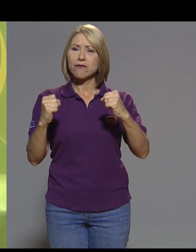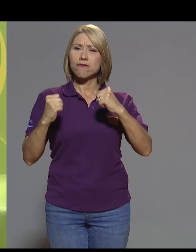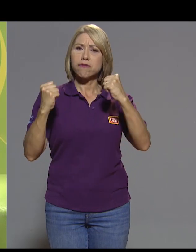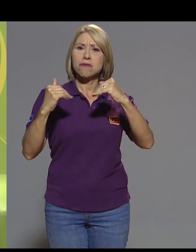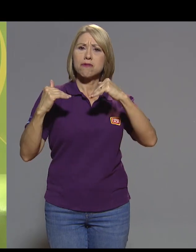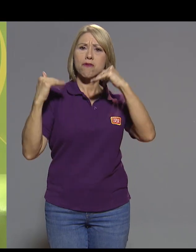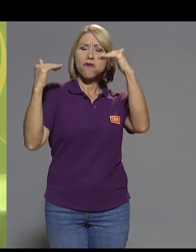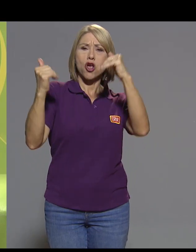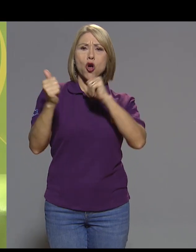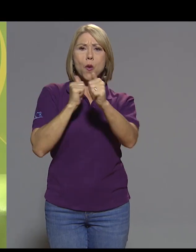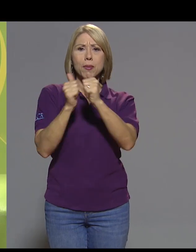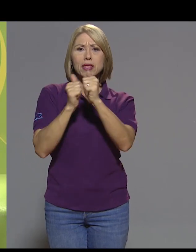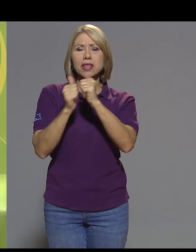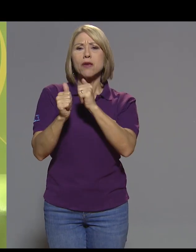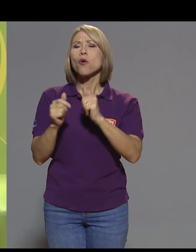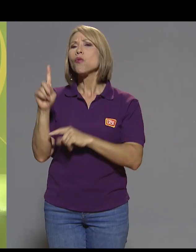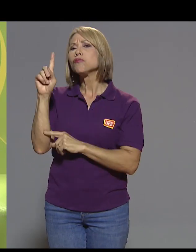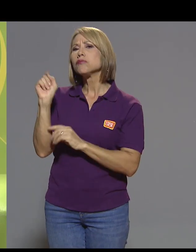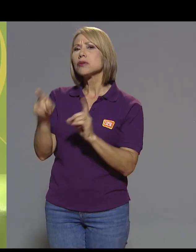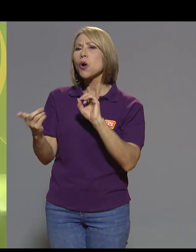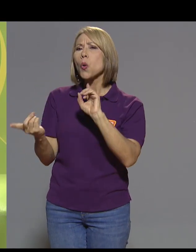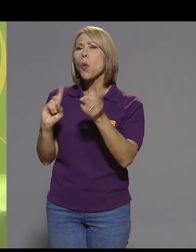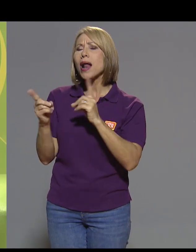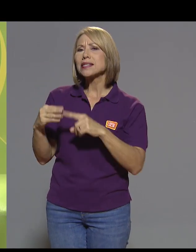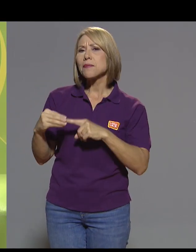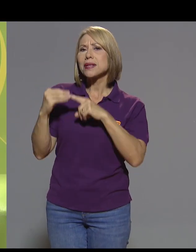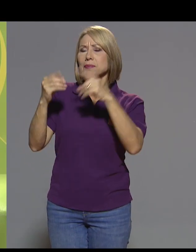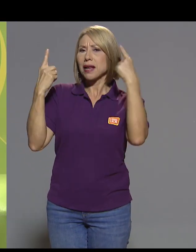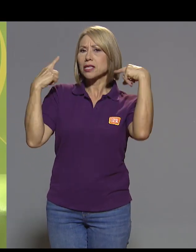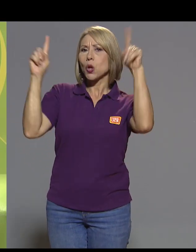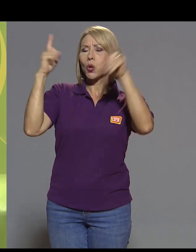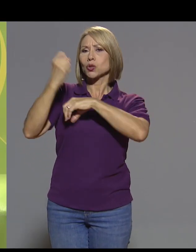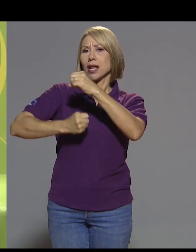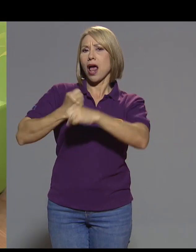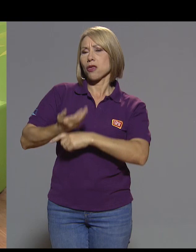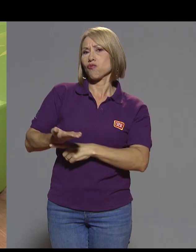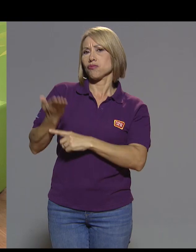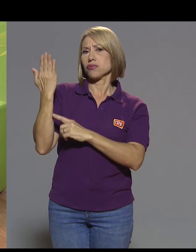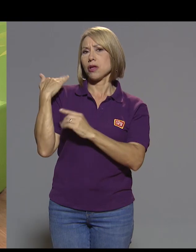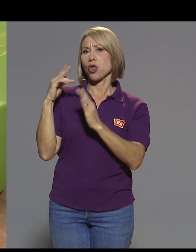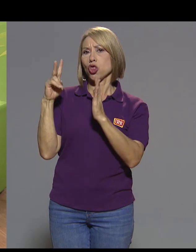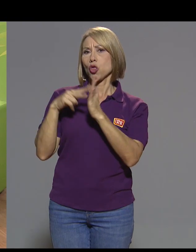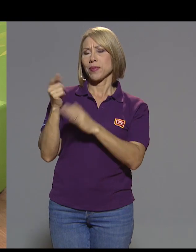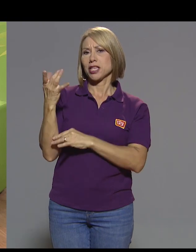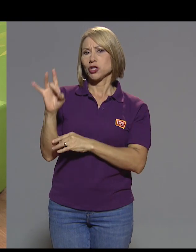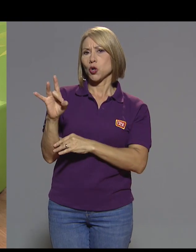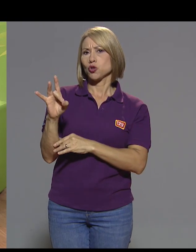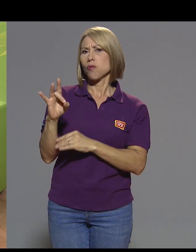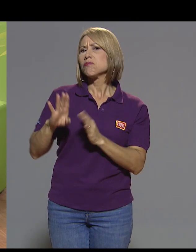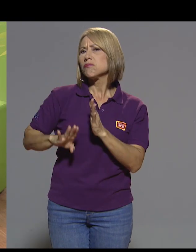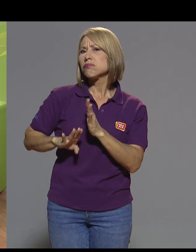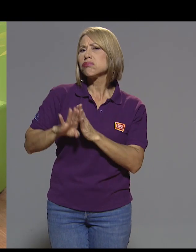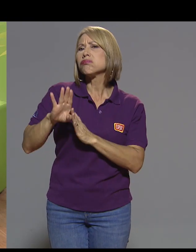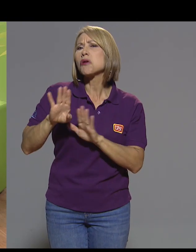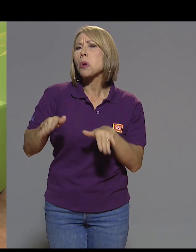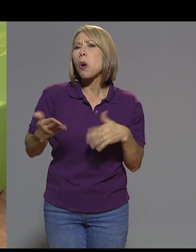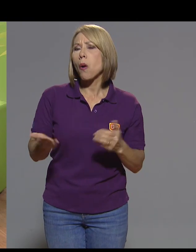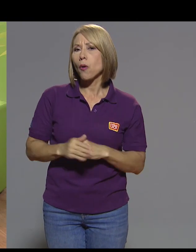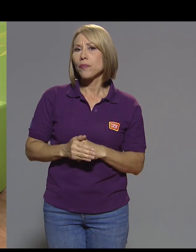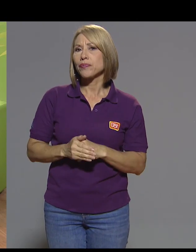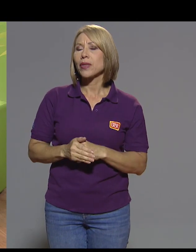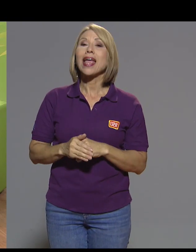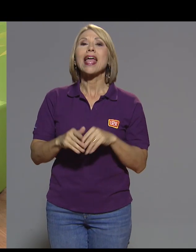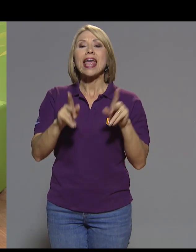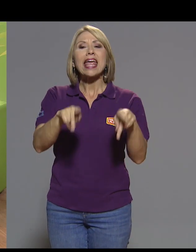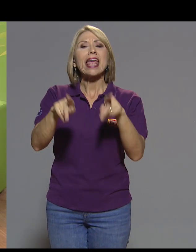rendimiento andrés cuales podemos decir que son los principales logros del 2018 verdad cómo ha crecido cuanta gente practica el